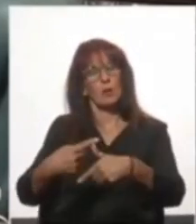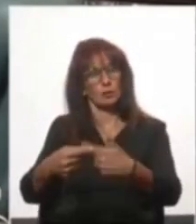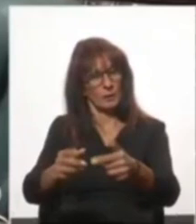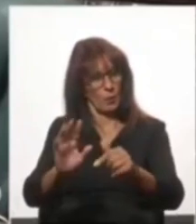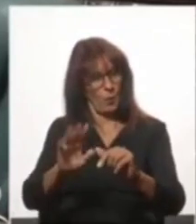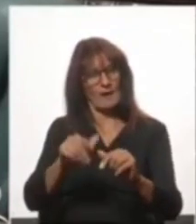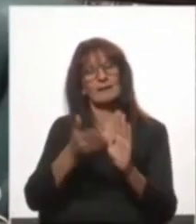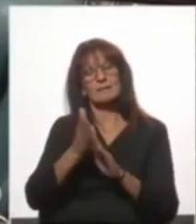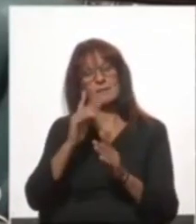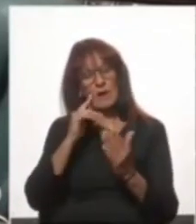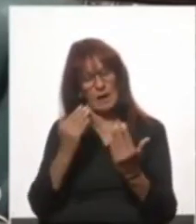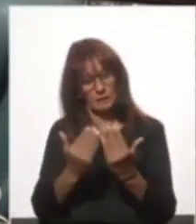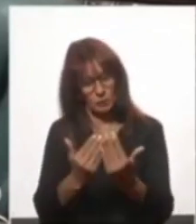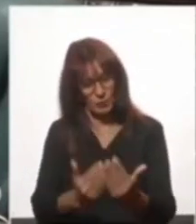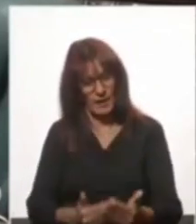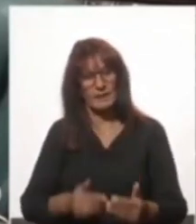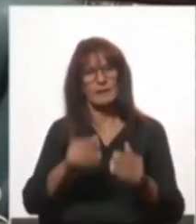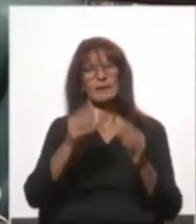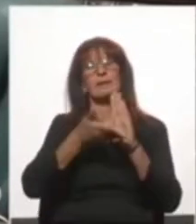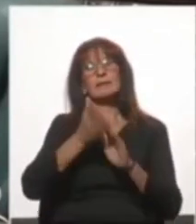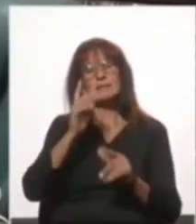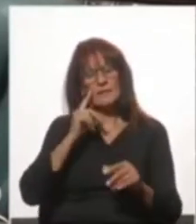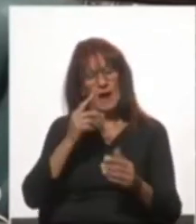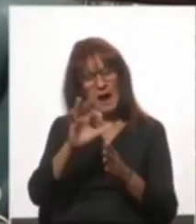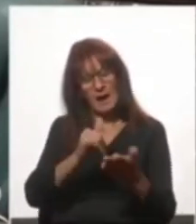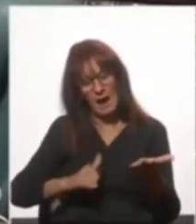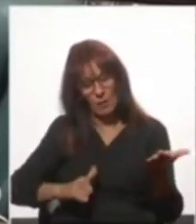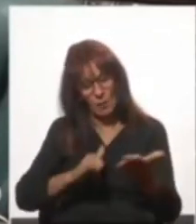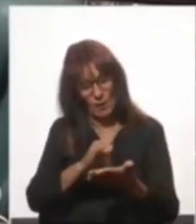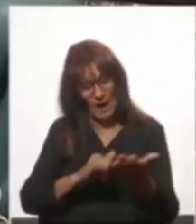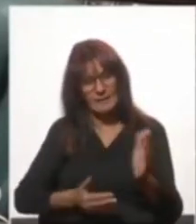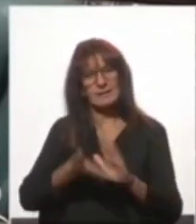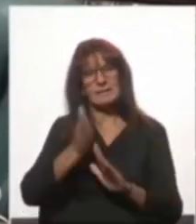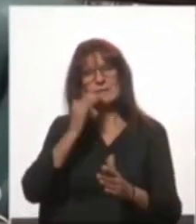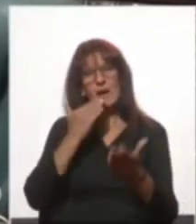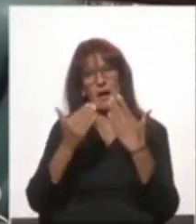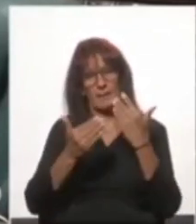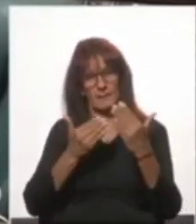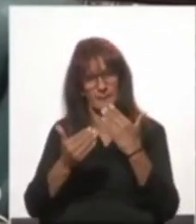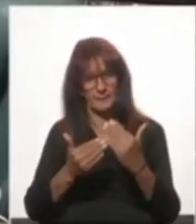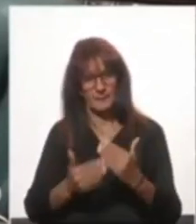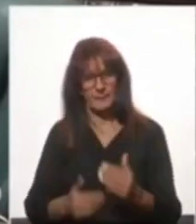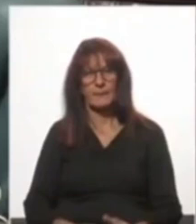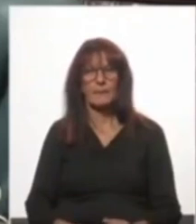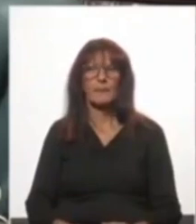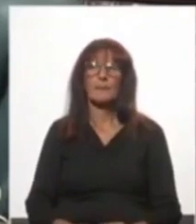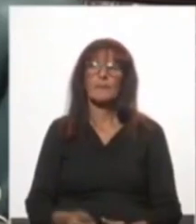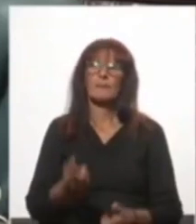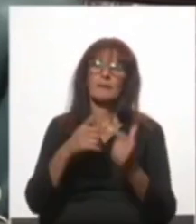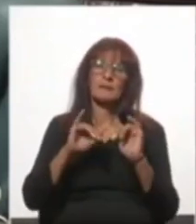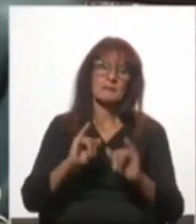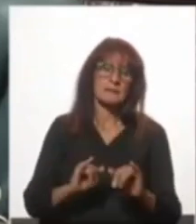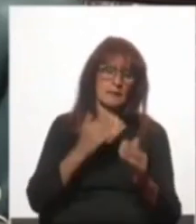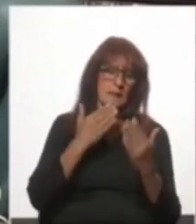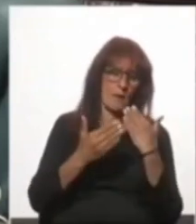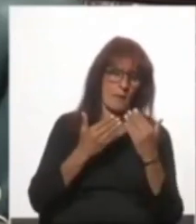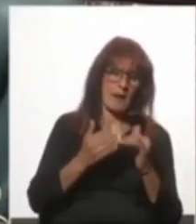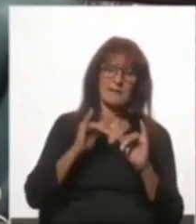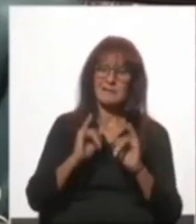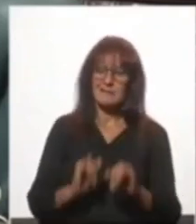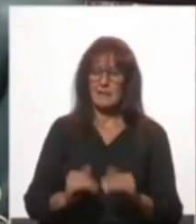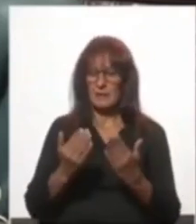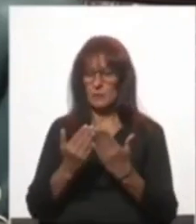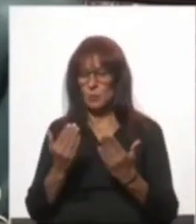hacer estudios, que se iban a hacer cálculos, que se iba a seguir dialogando. Sin embargo, sin diálogo, sin estudios sobre la